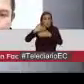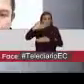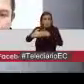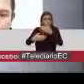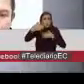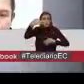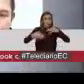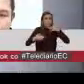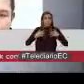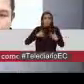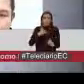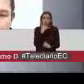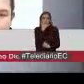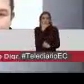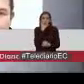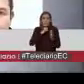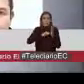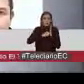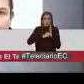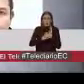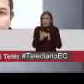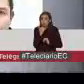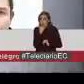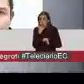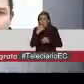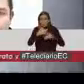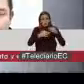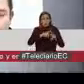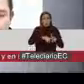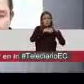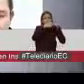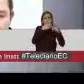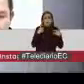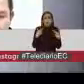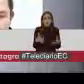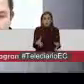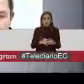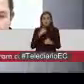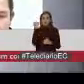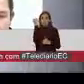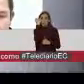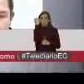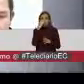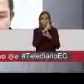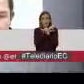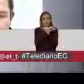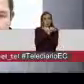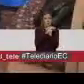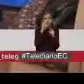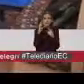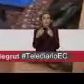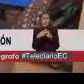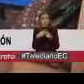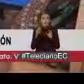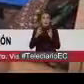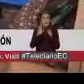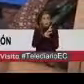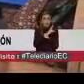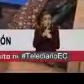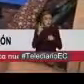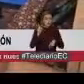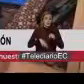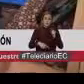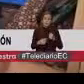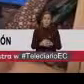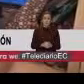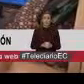es desvirtuar esa presunción de inocencia. Y eso se lo hace a través del derecho, no a través de Twitter, no a través de redes. Los panelistas coincidieron